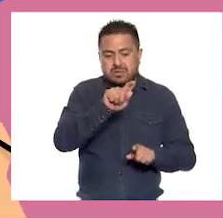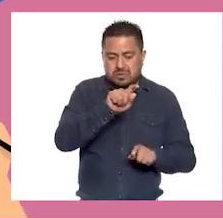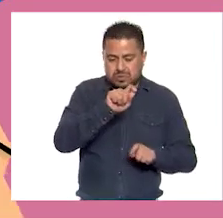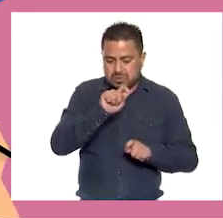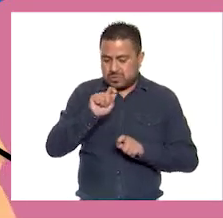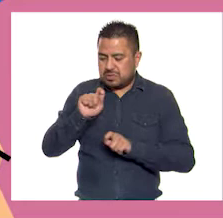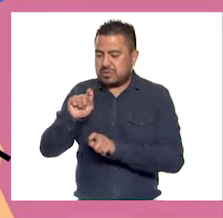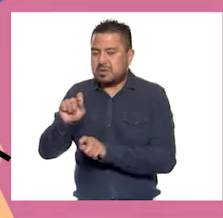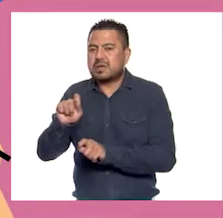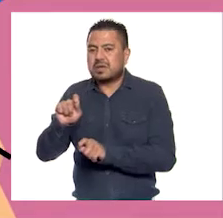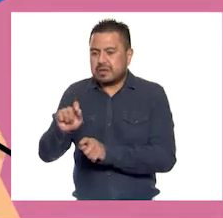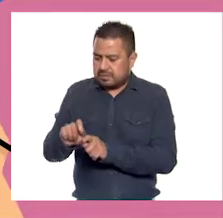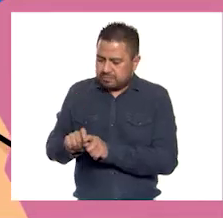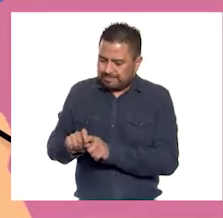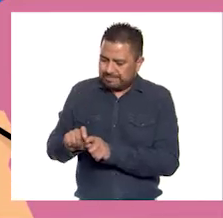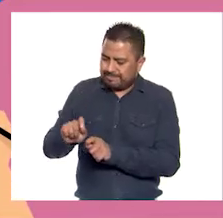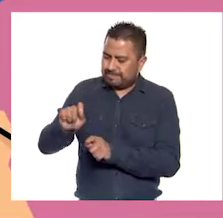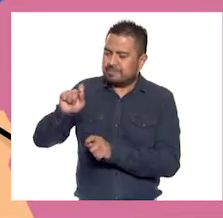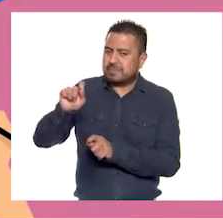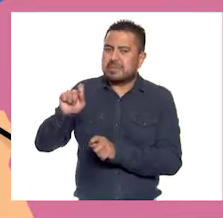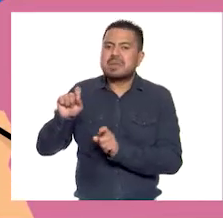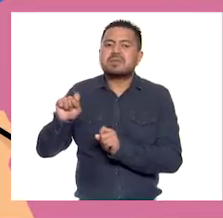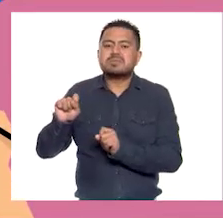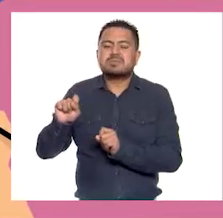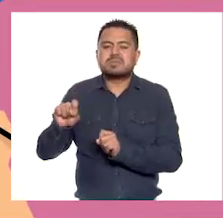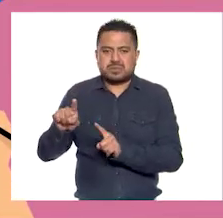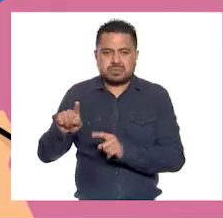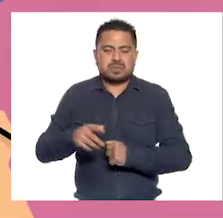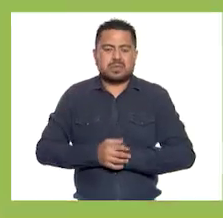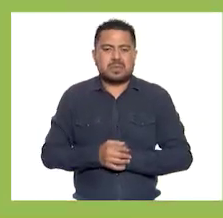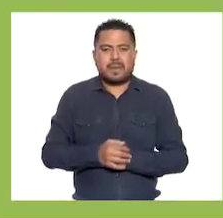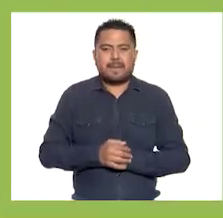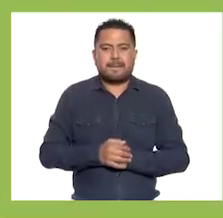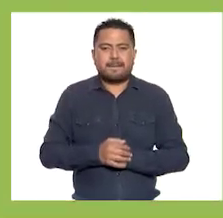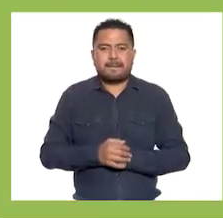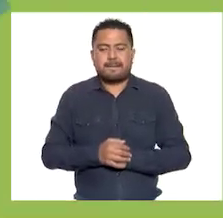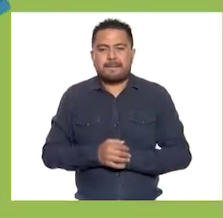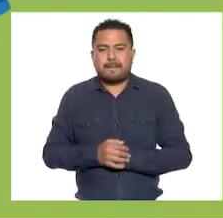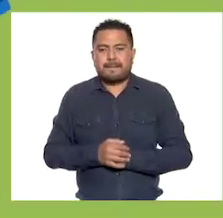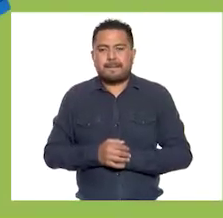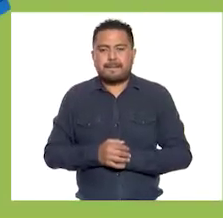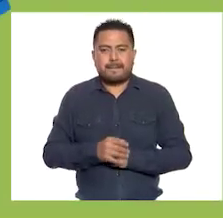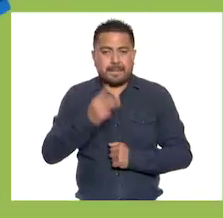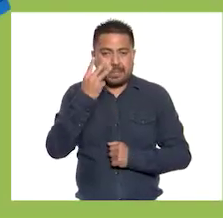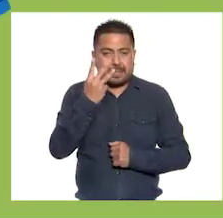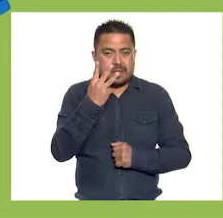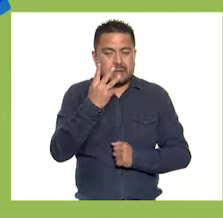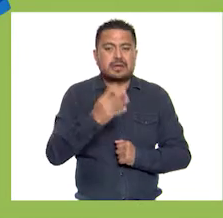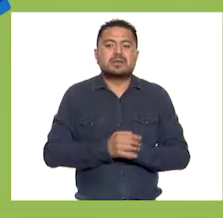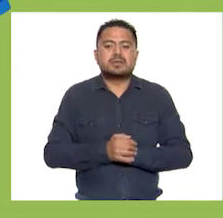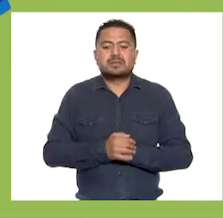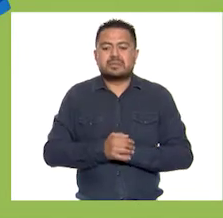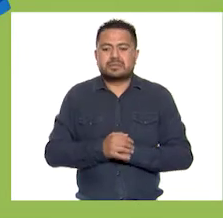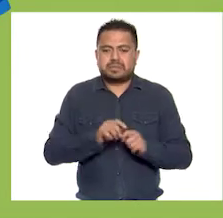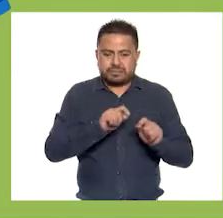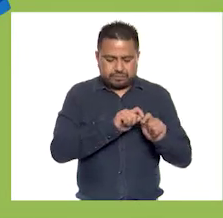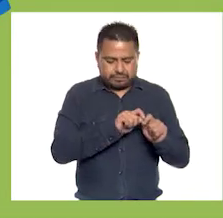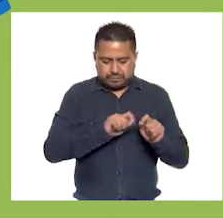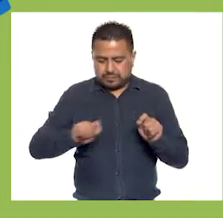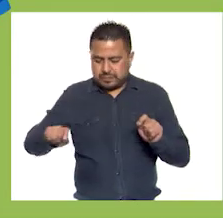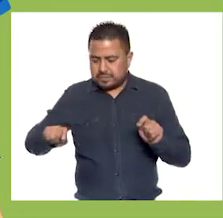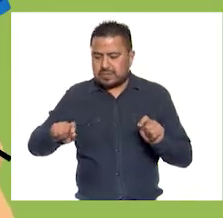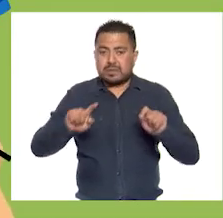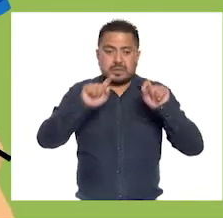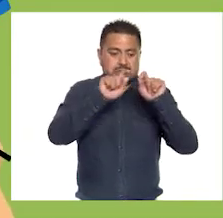arriba. Repite el paso anterior del otro lado de la playera. 3. Traza la línea